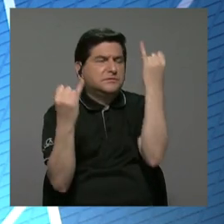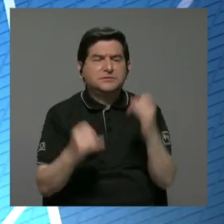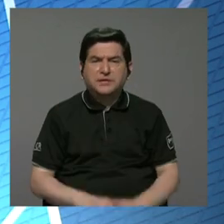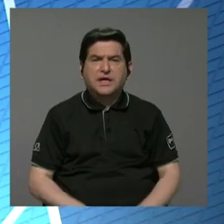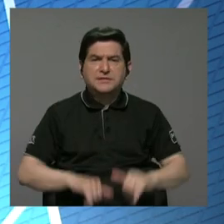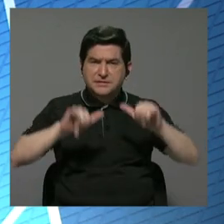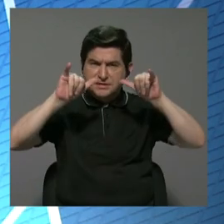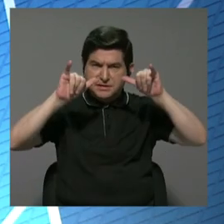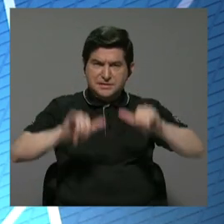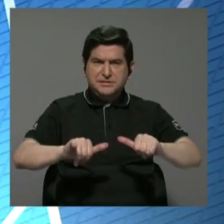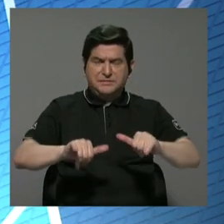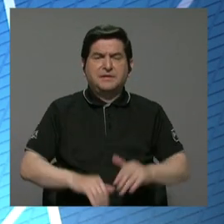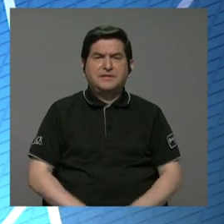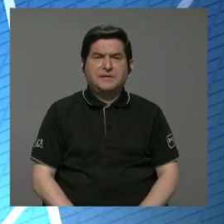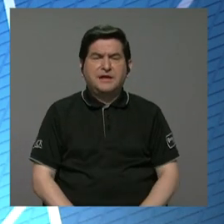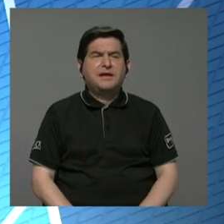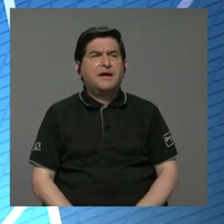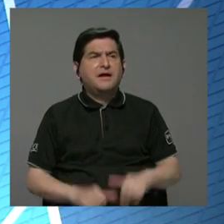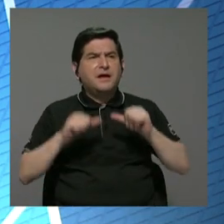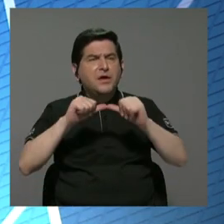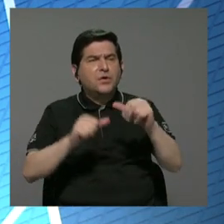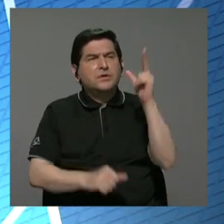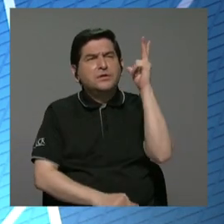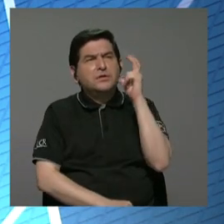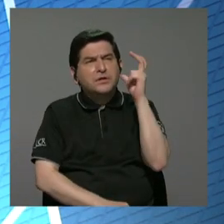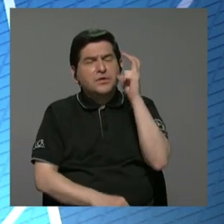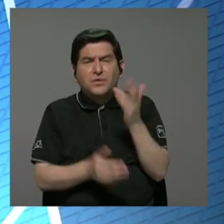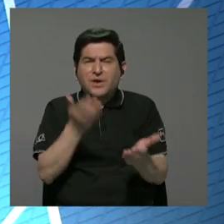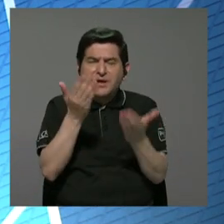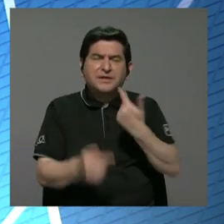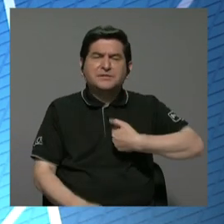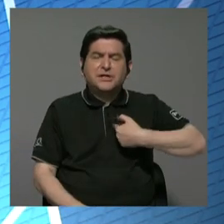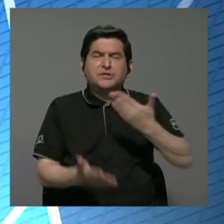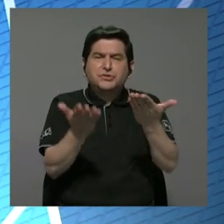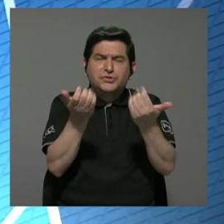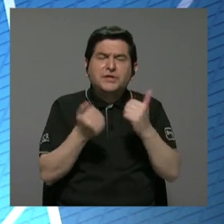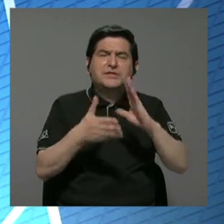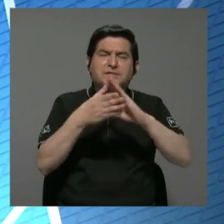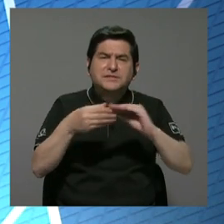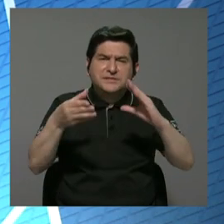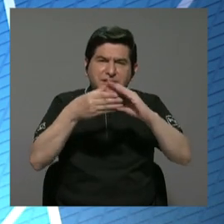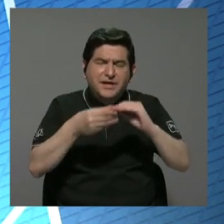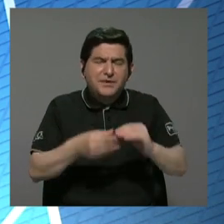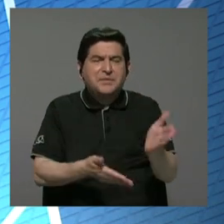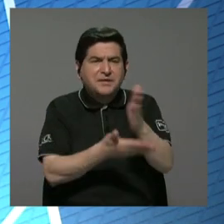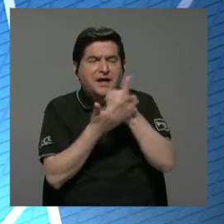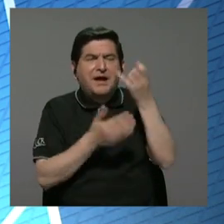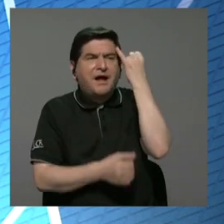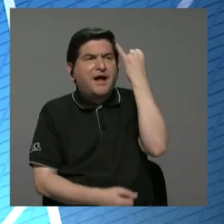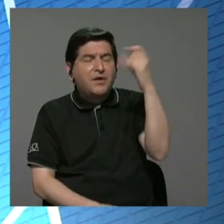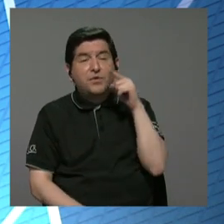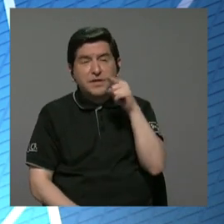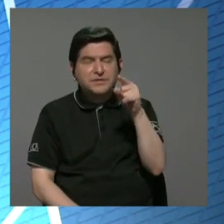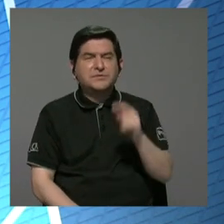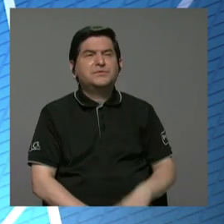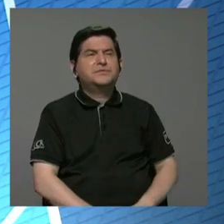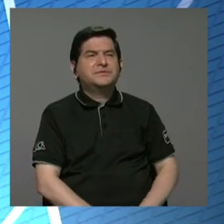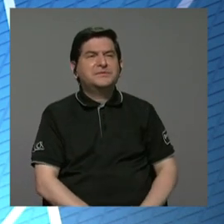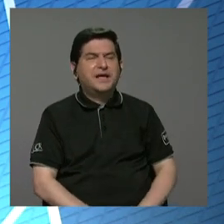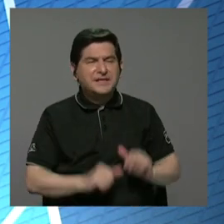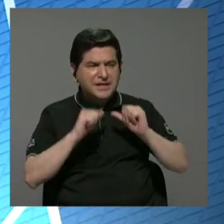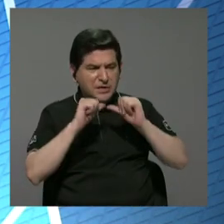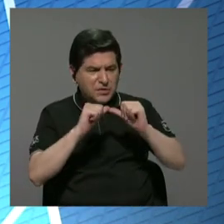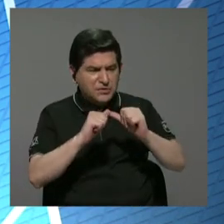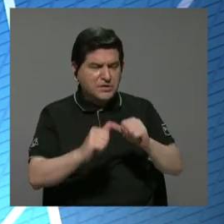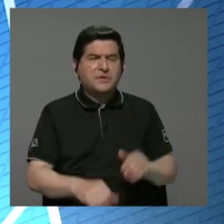quedan resonando y tal vez me gustaría que comentaras algunas de esas ideas que te quedan ahí.